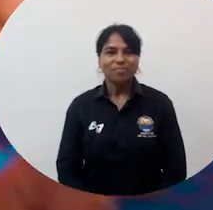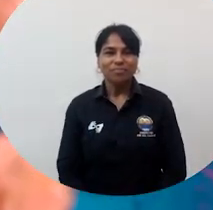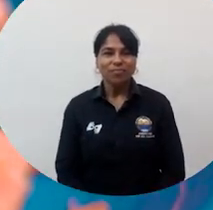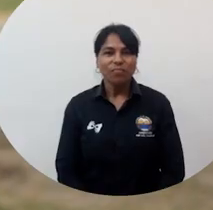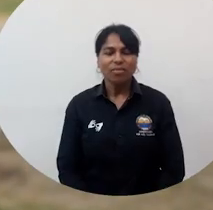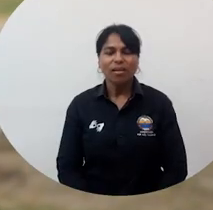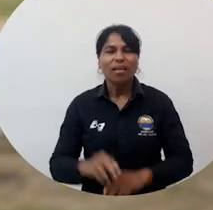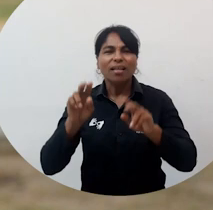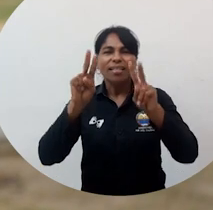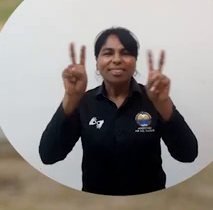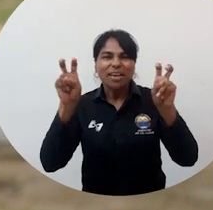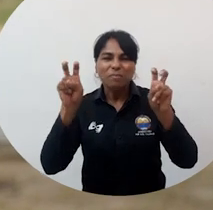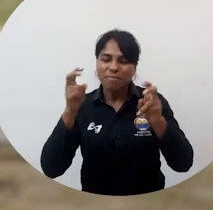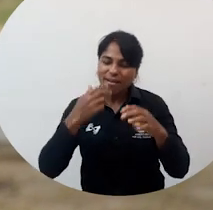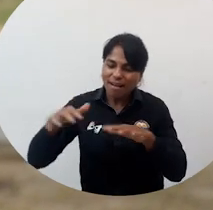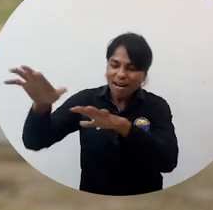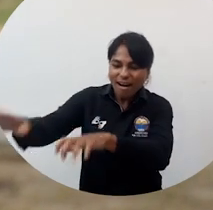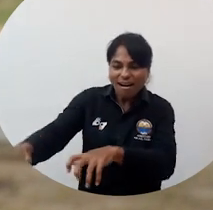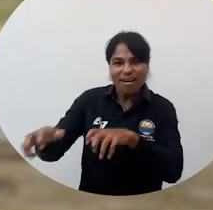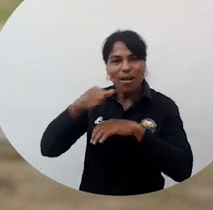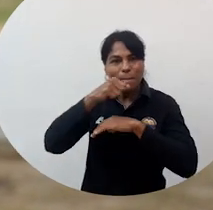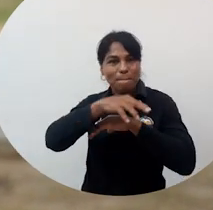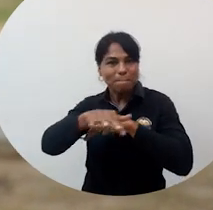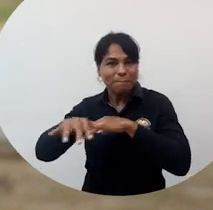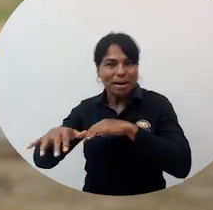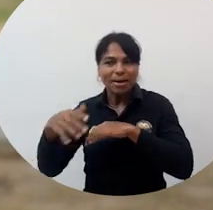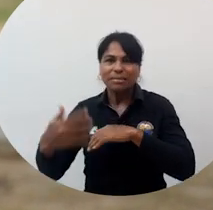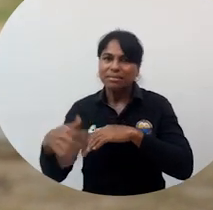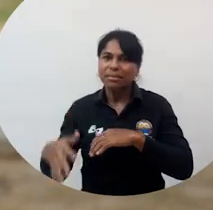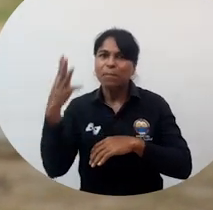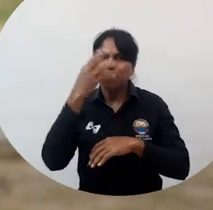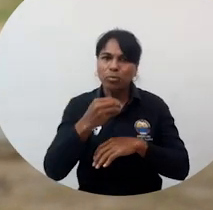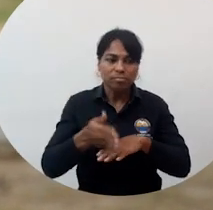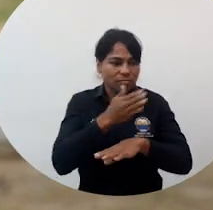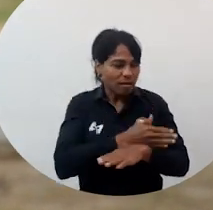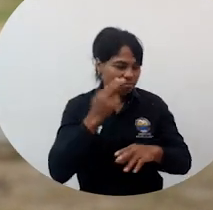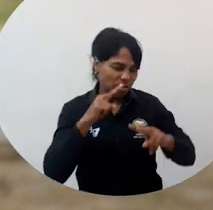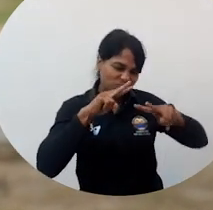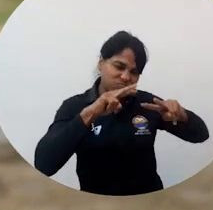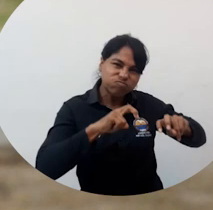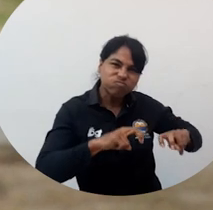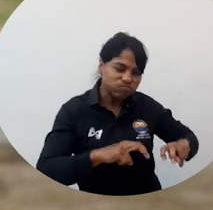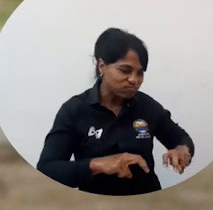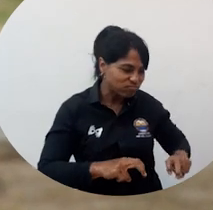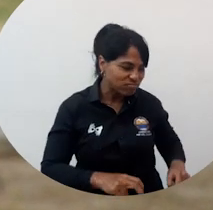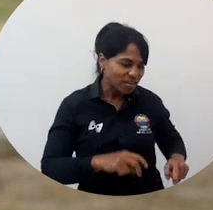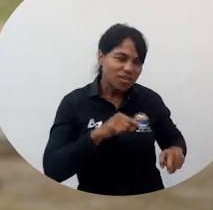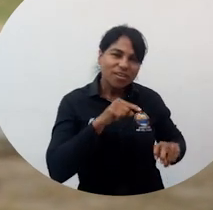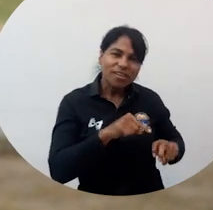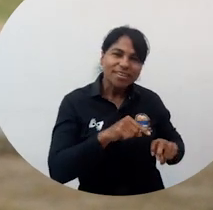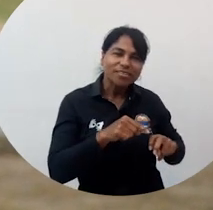del Mar tiene un mensaje muy bonito y es que precisamente esta historia nace de una investigación oficial que